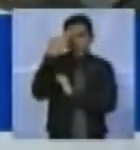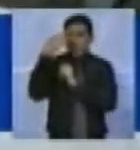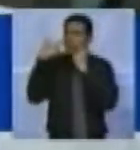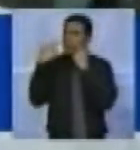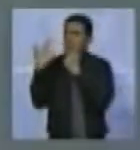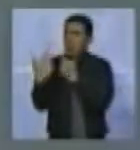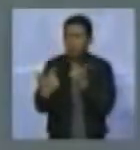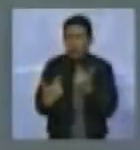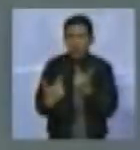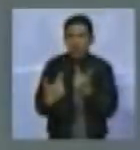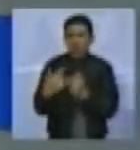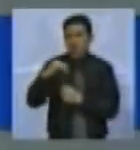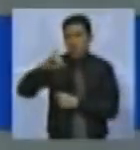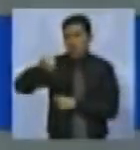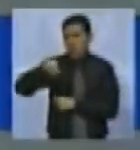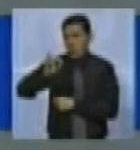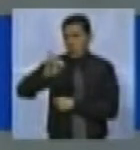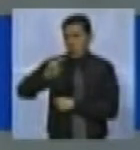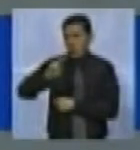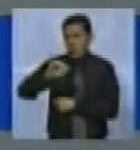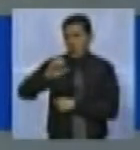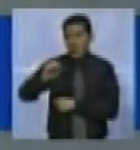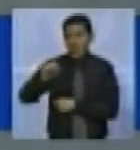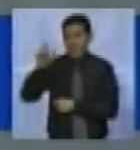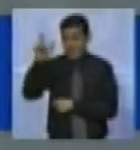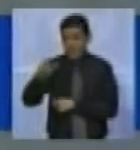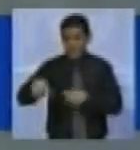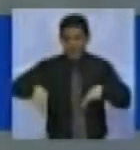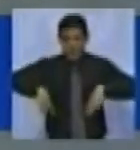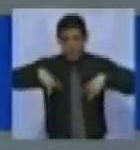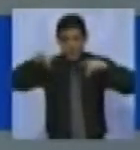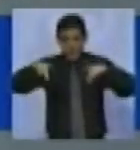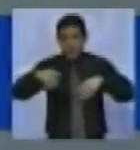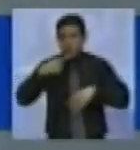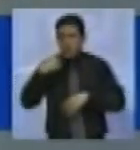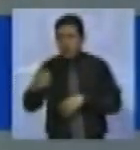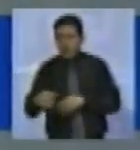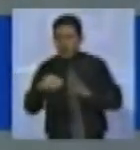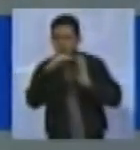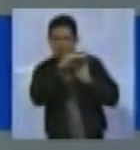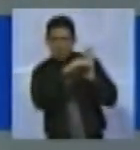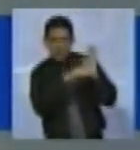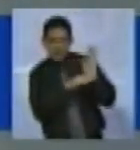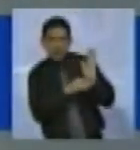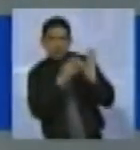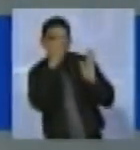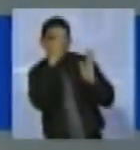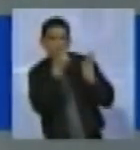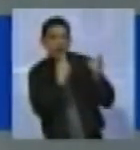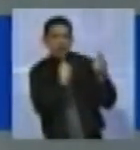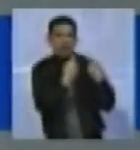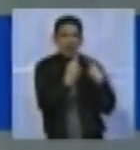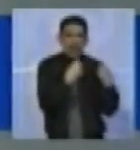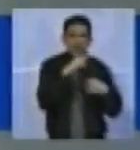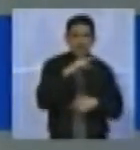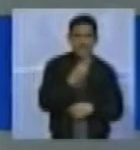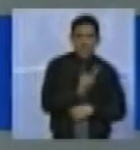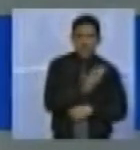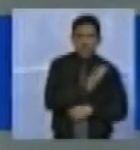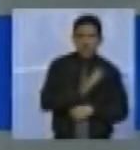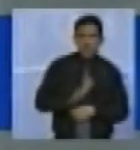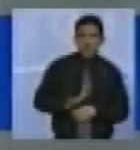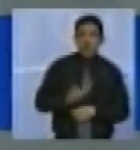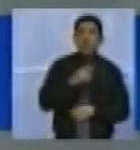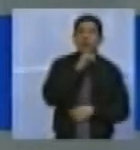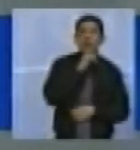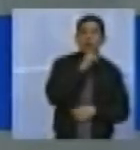protección al señor Assange. En su intervención, el australiano mencionó que las medidas tomadas son frutos de un presunto diálogo entre el vicepresidente de Estados